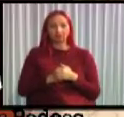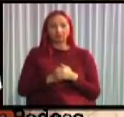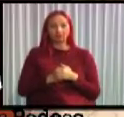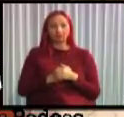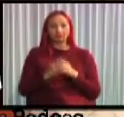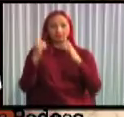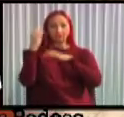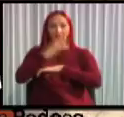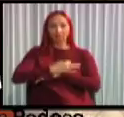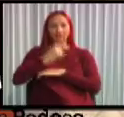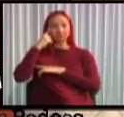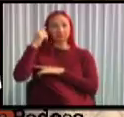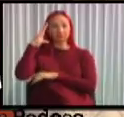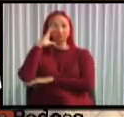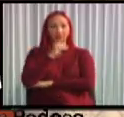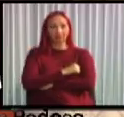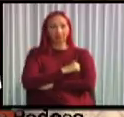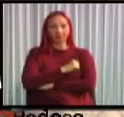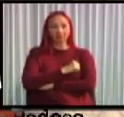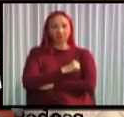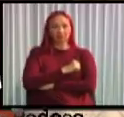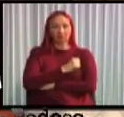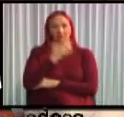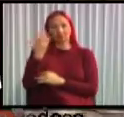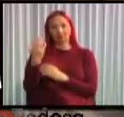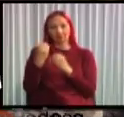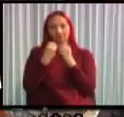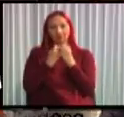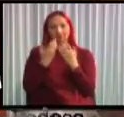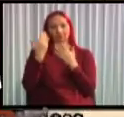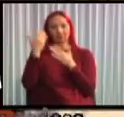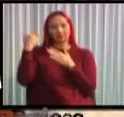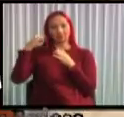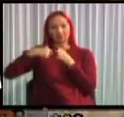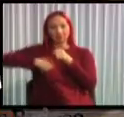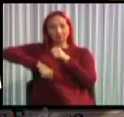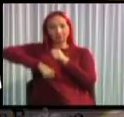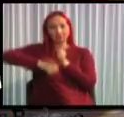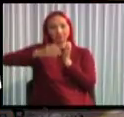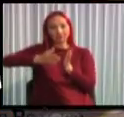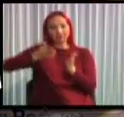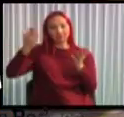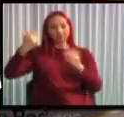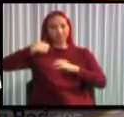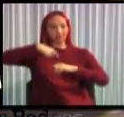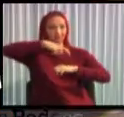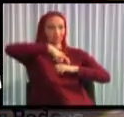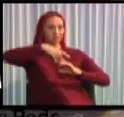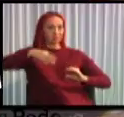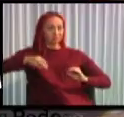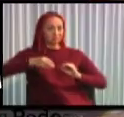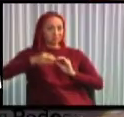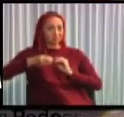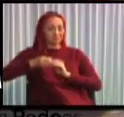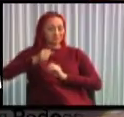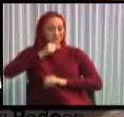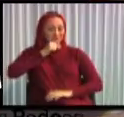A la fecha me he dado cuenta de que muchos de los ex futbolistas de mi época y más